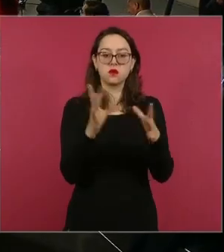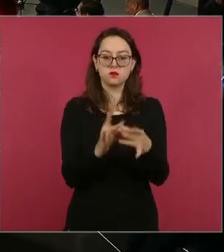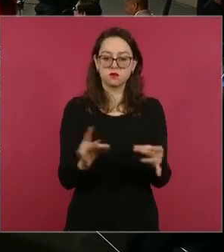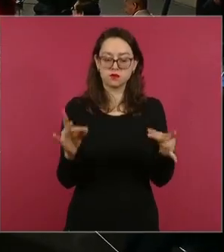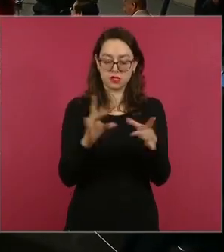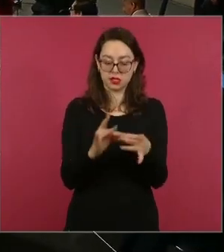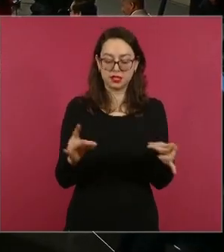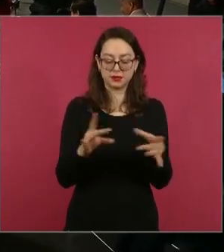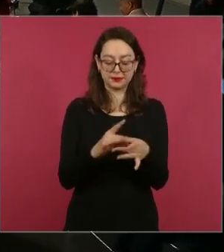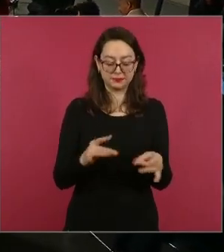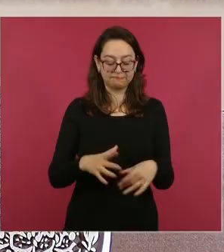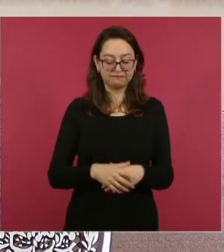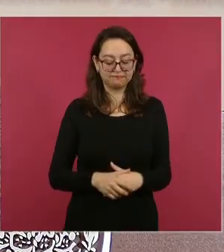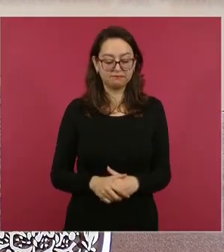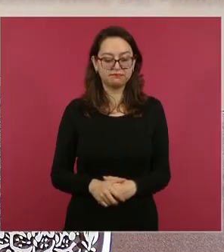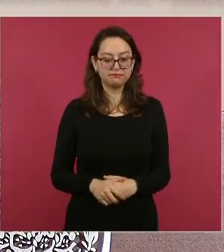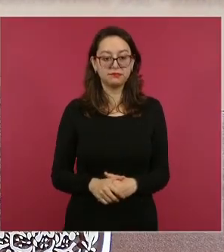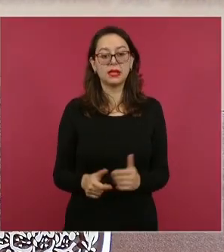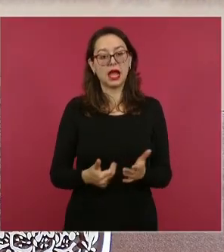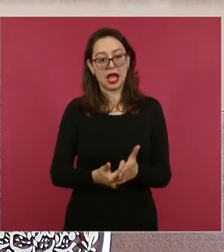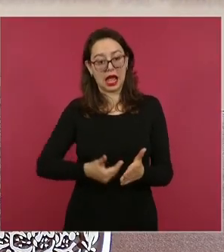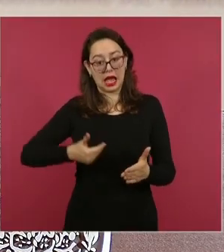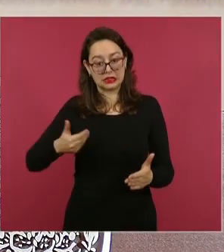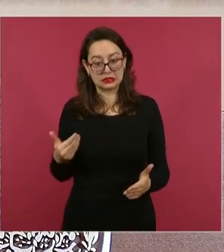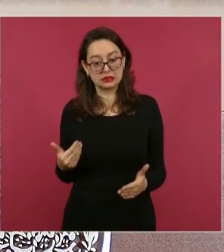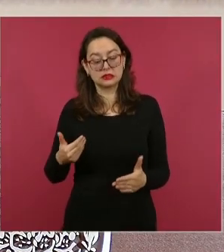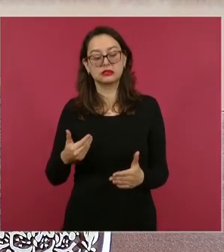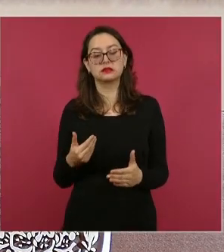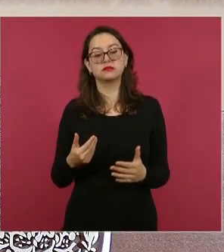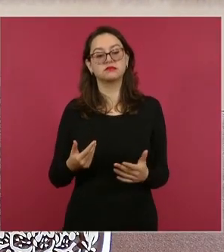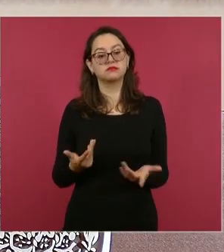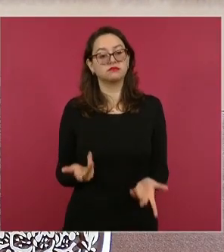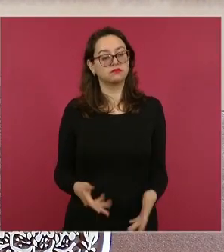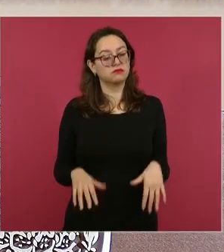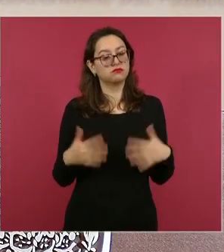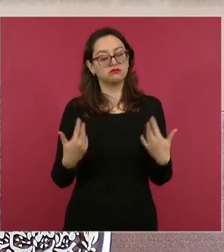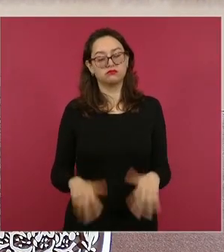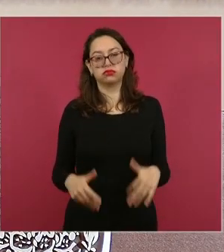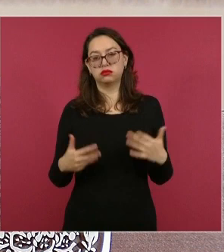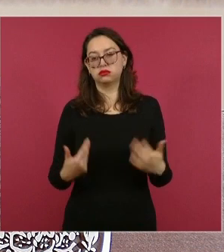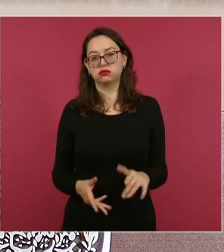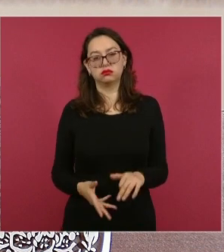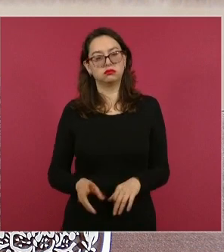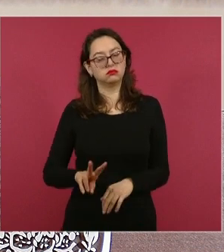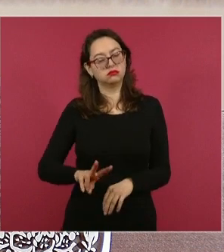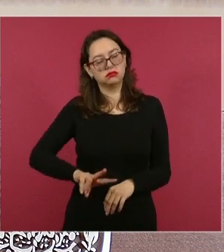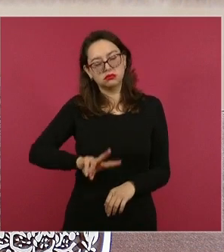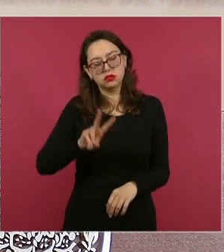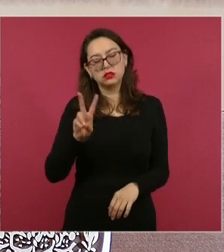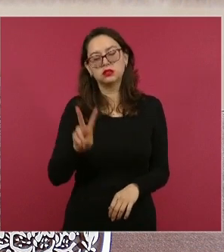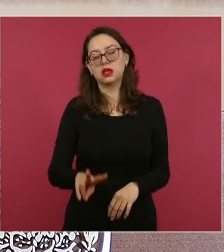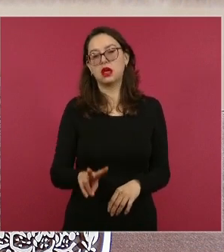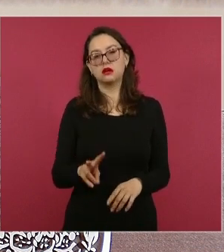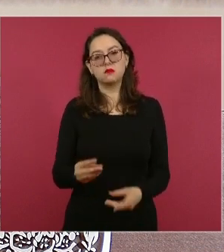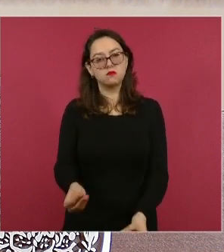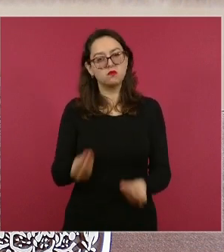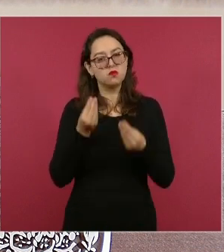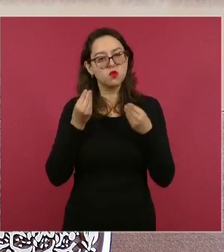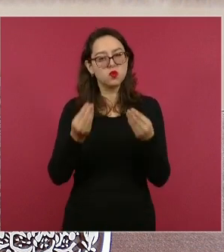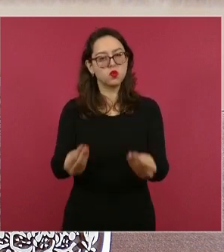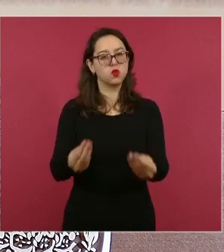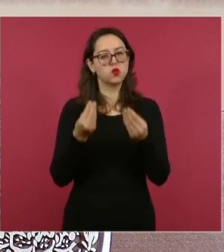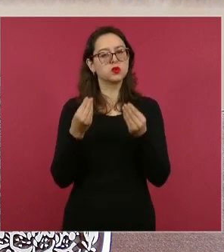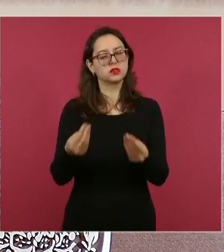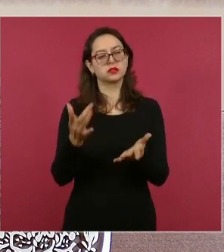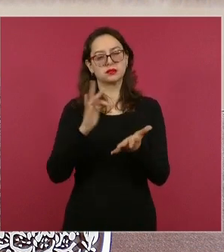agradecimiento a todas y a todos los que están apoyando a nuestro Estado de Guerrero en estos momentos